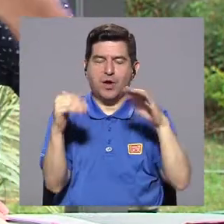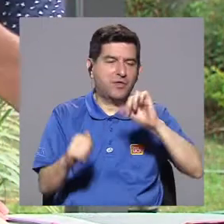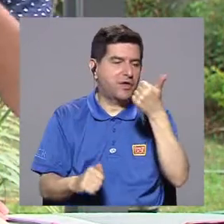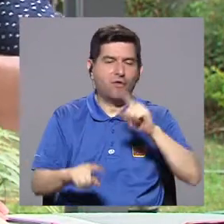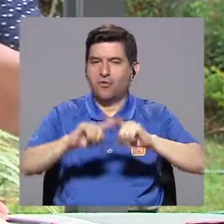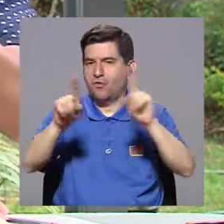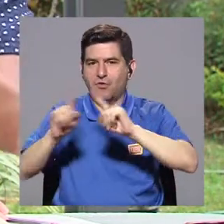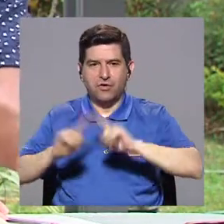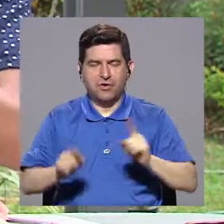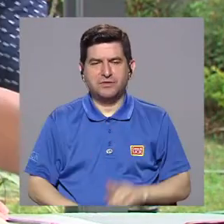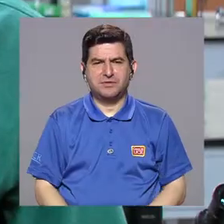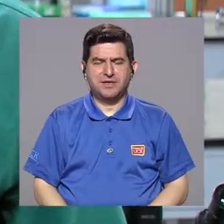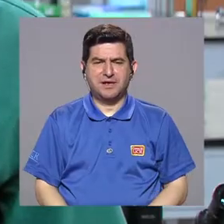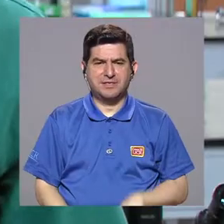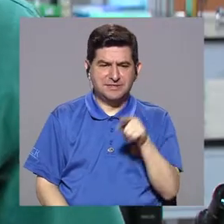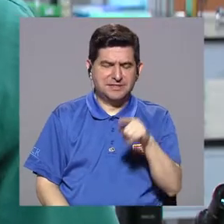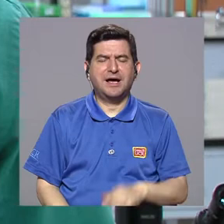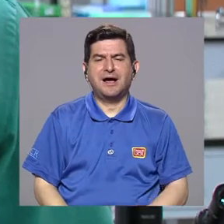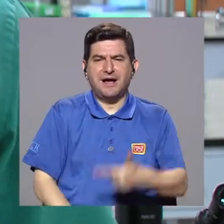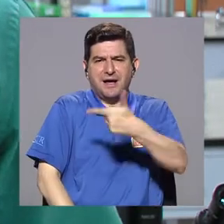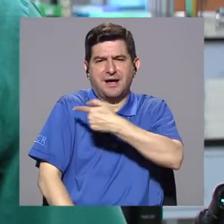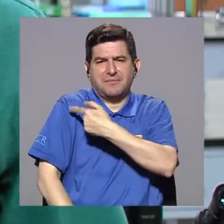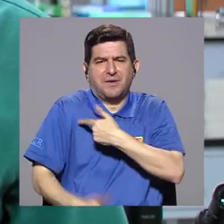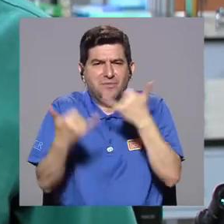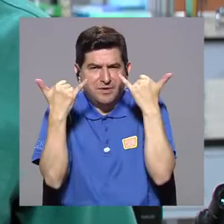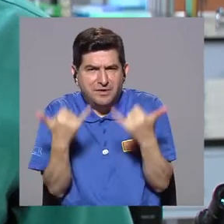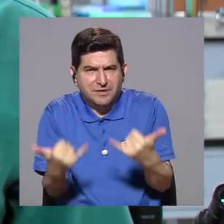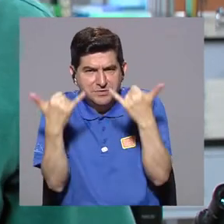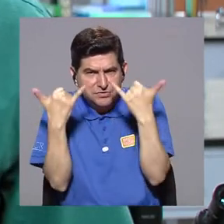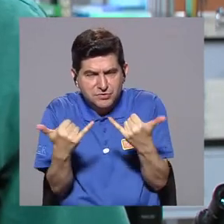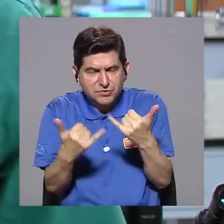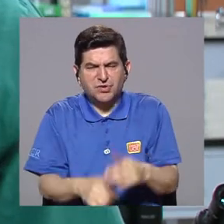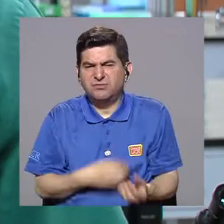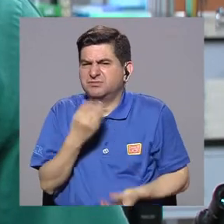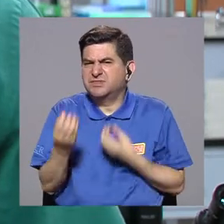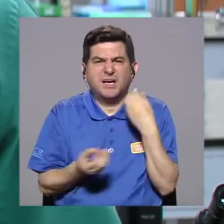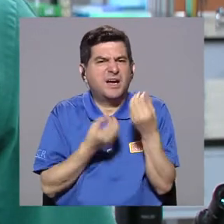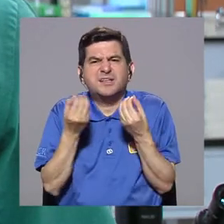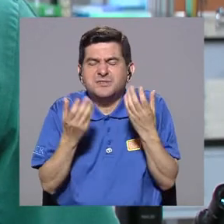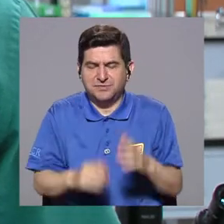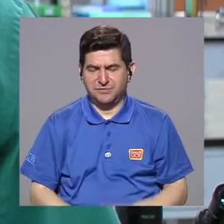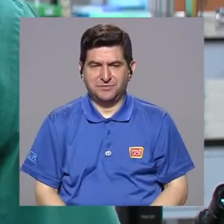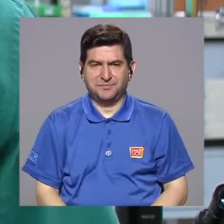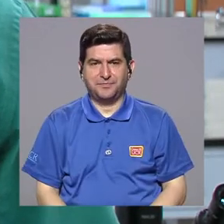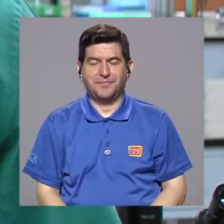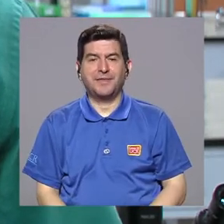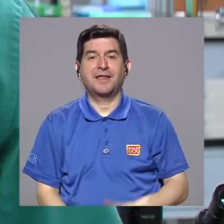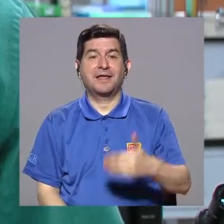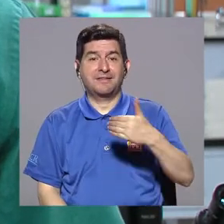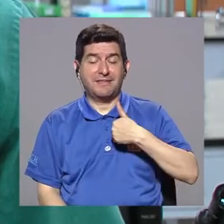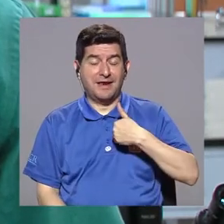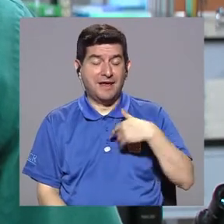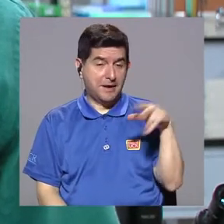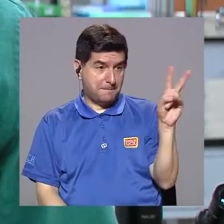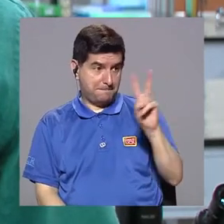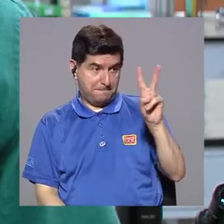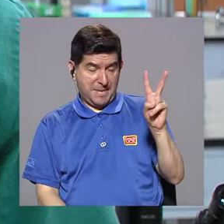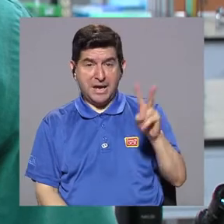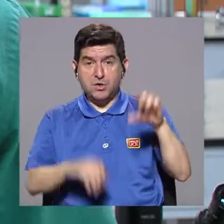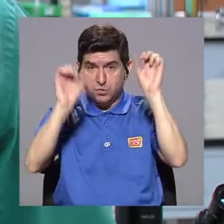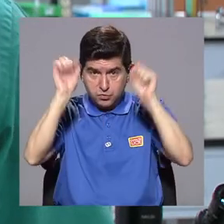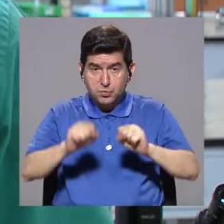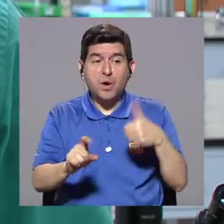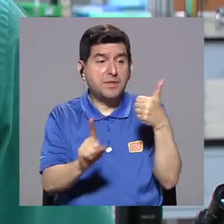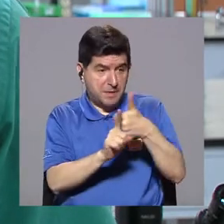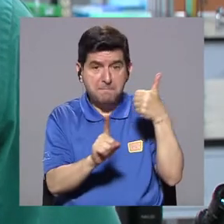puede equipararse con otras medidas. Una variolación o una vacunación actualmente, lo que se hace es tener un